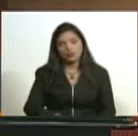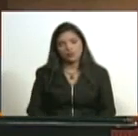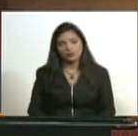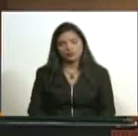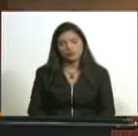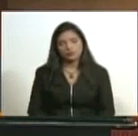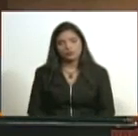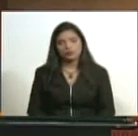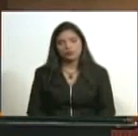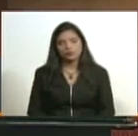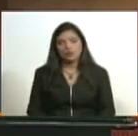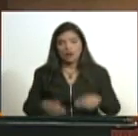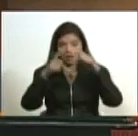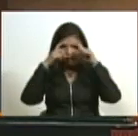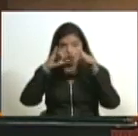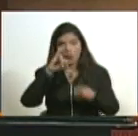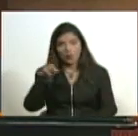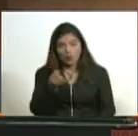Y Julio Borges